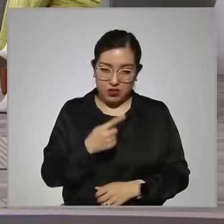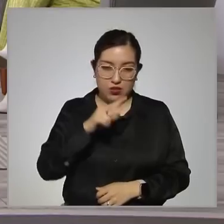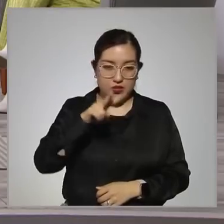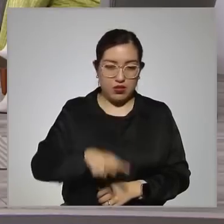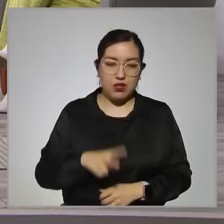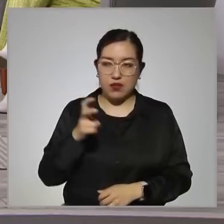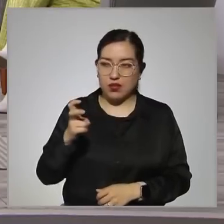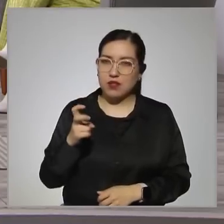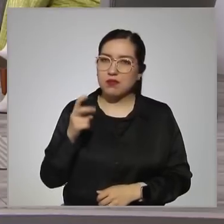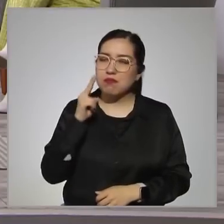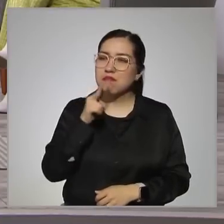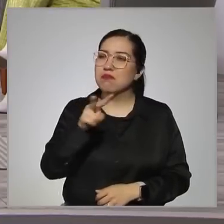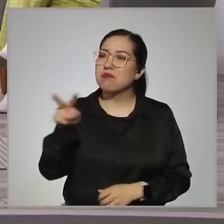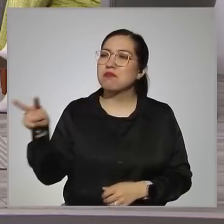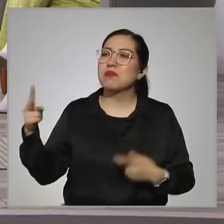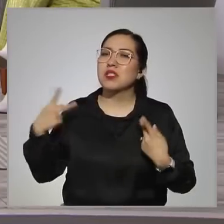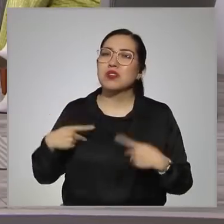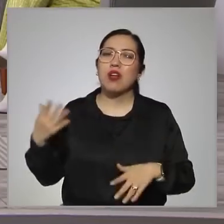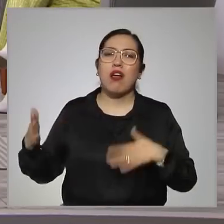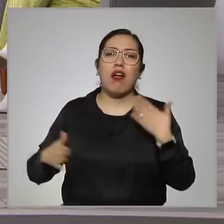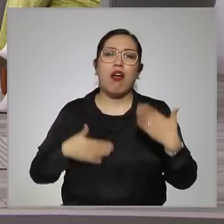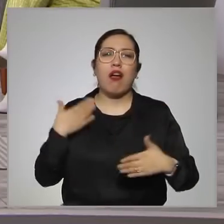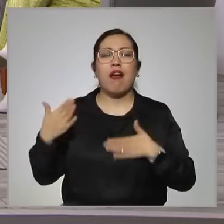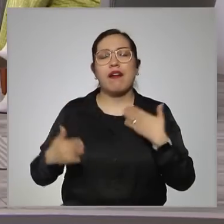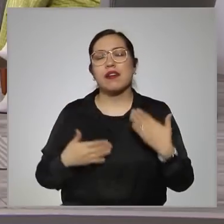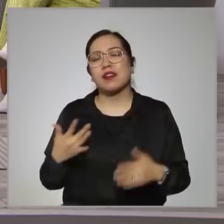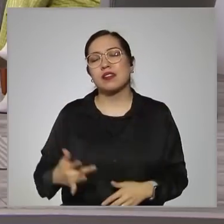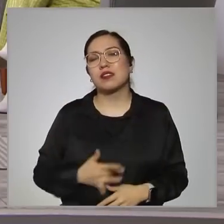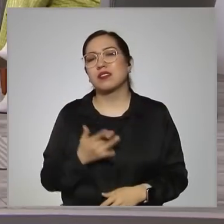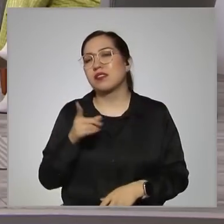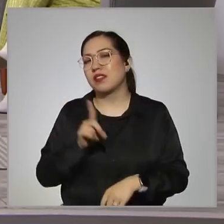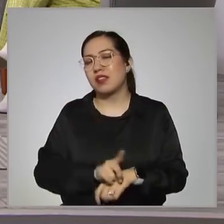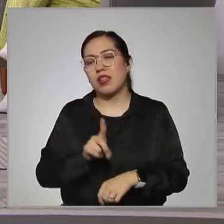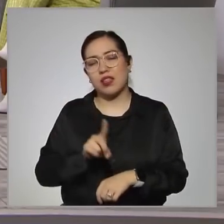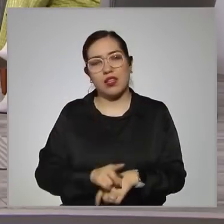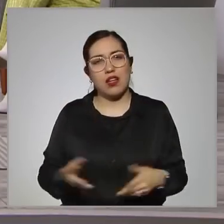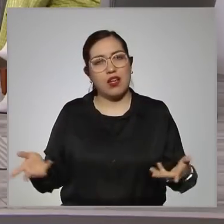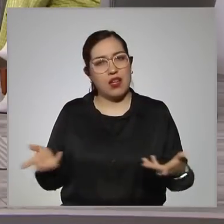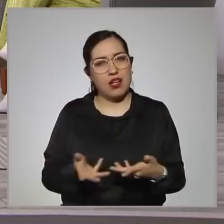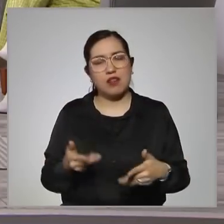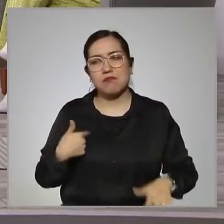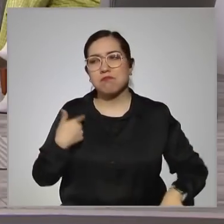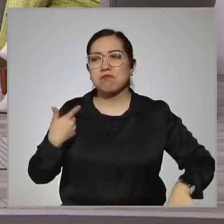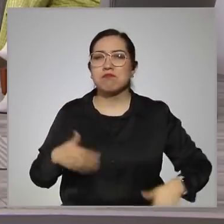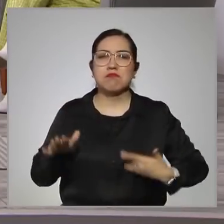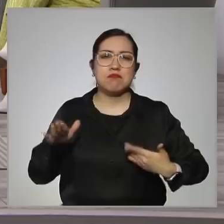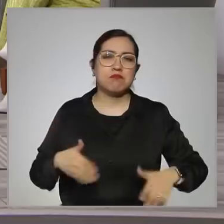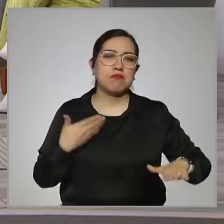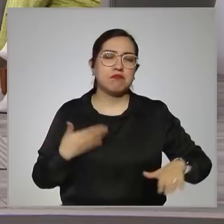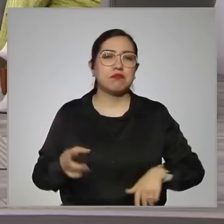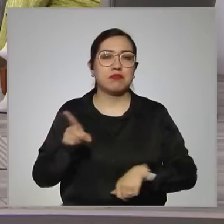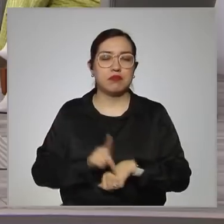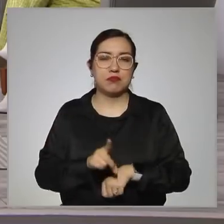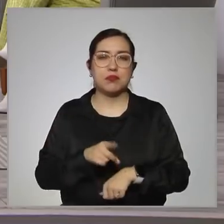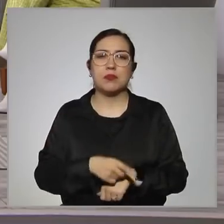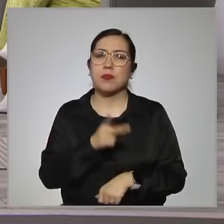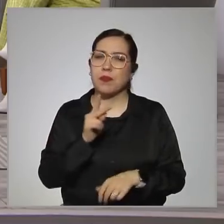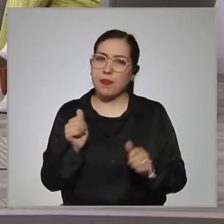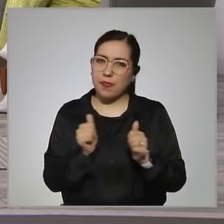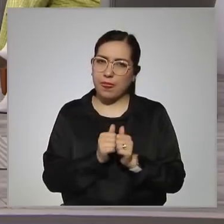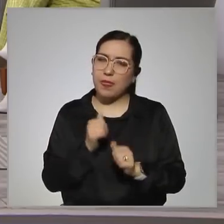a mí me alegra el día ver esas imágenes, todos los días lo hago, de verdad camino diario, pero lo hago con